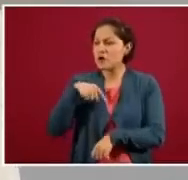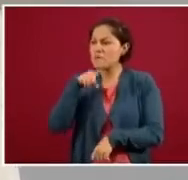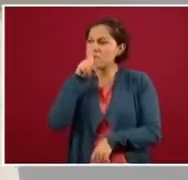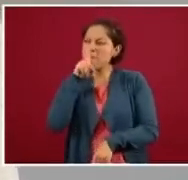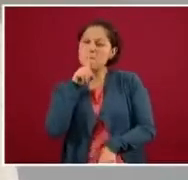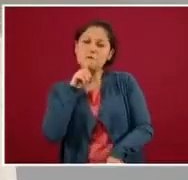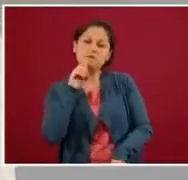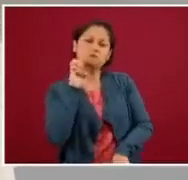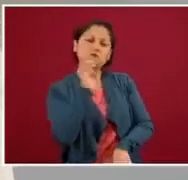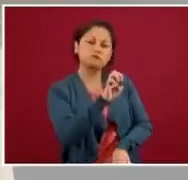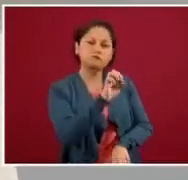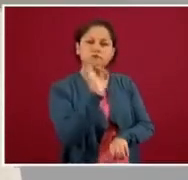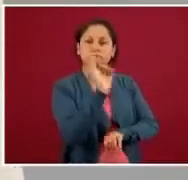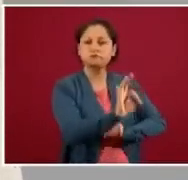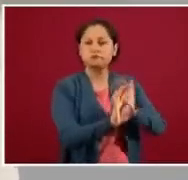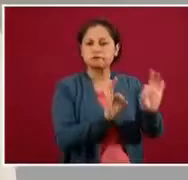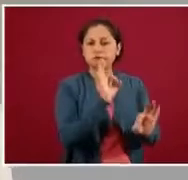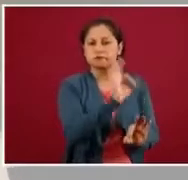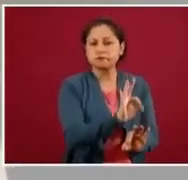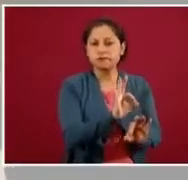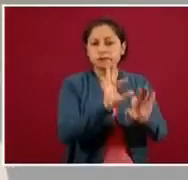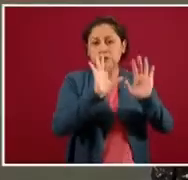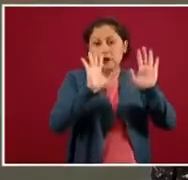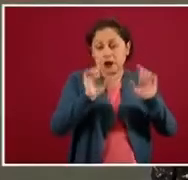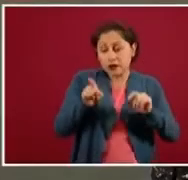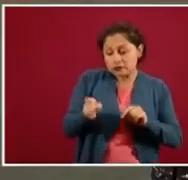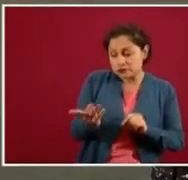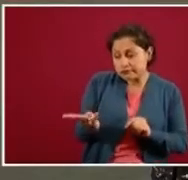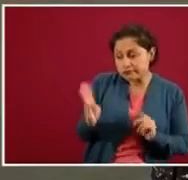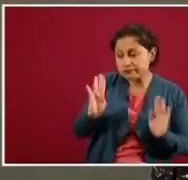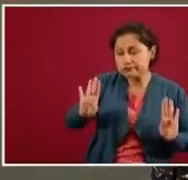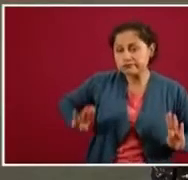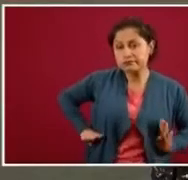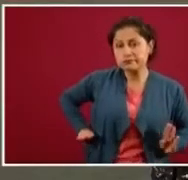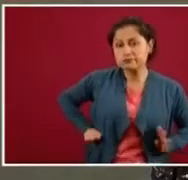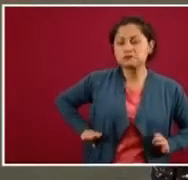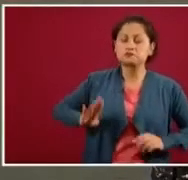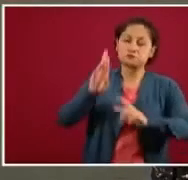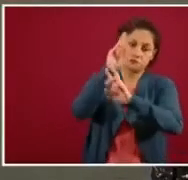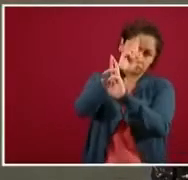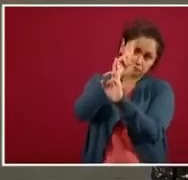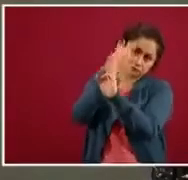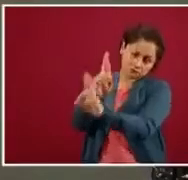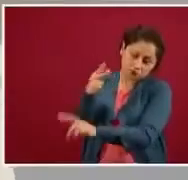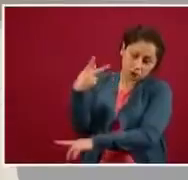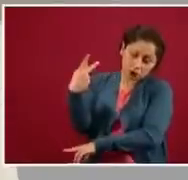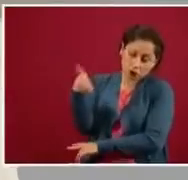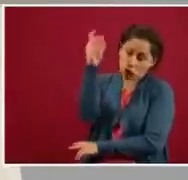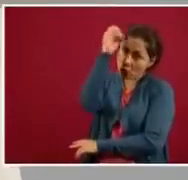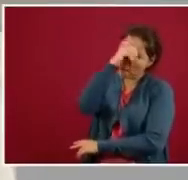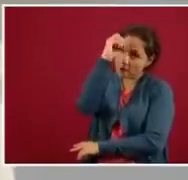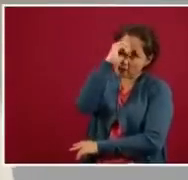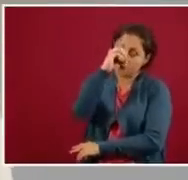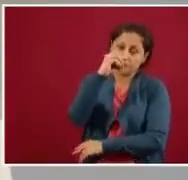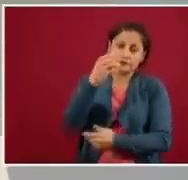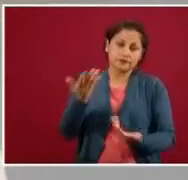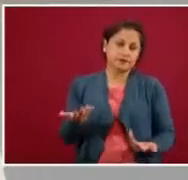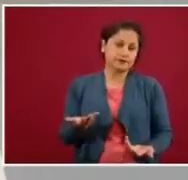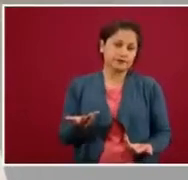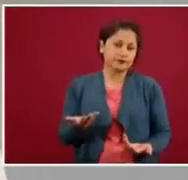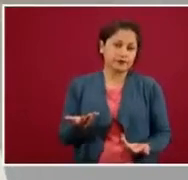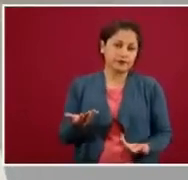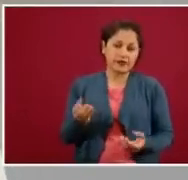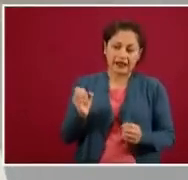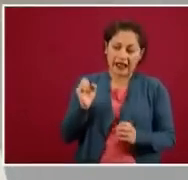científicas, pues respetamos su opinión. No podemos hacer nada al respecto más que seguir